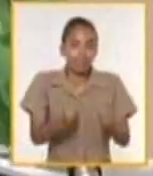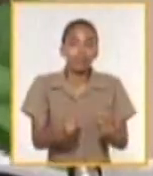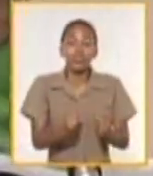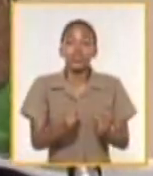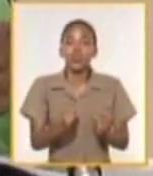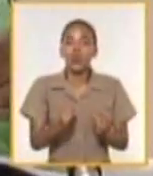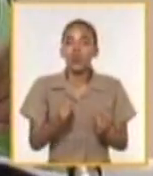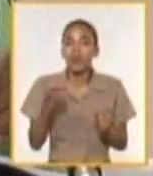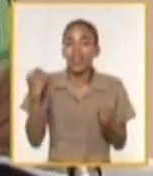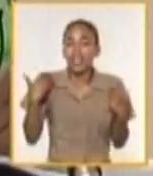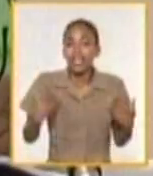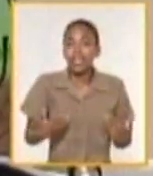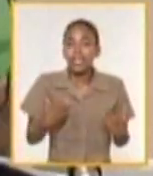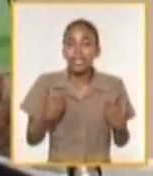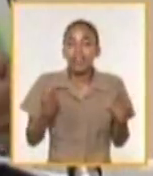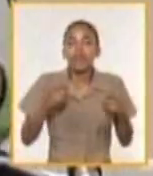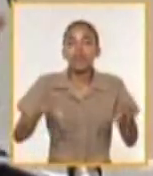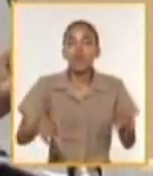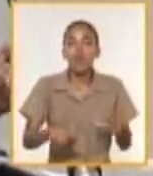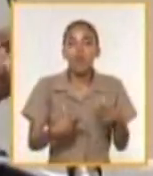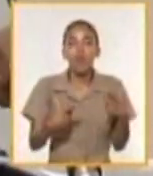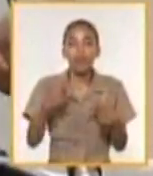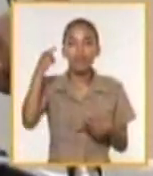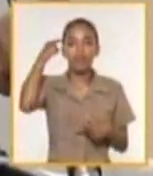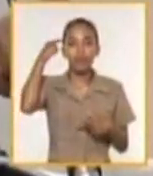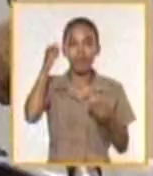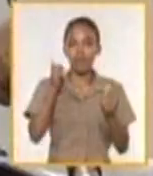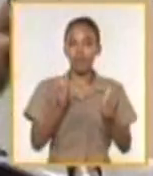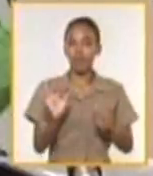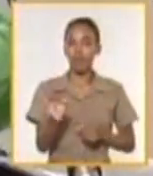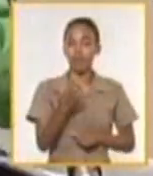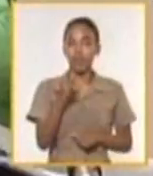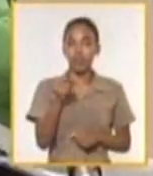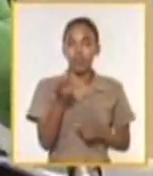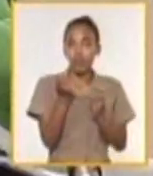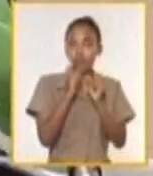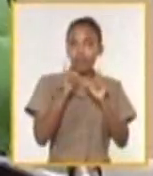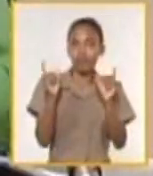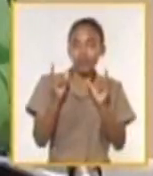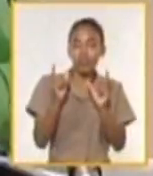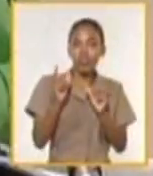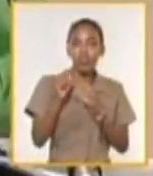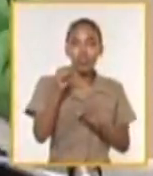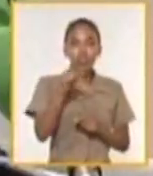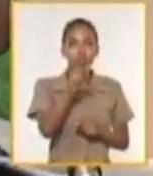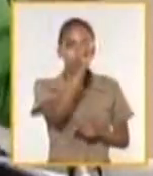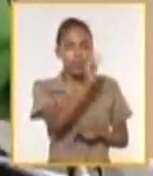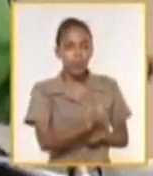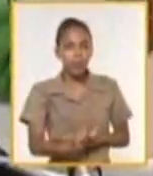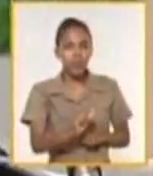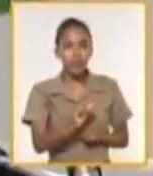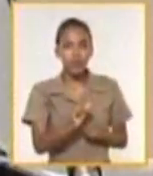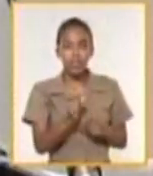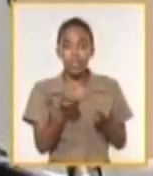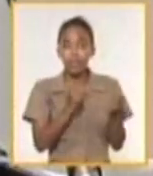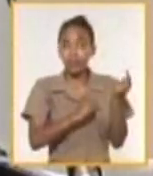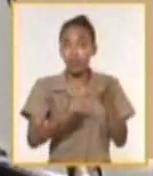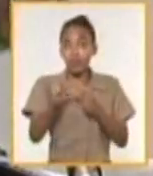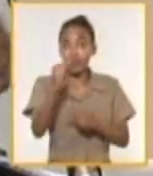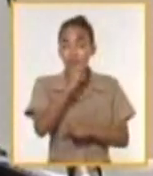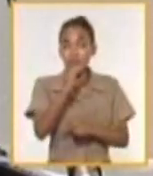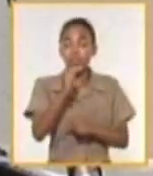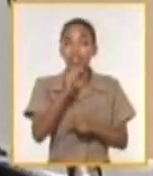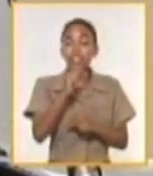cumplirla cabalmente. Qué cosa tan impresionante. Un hombre que fue de los protagonistas del alzamiento del